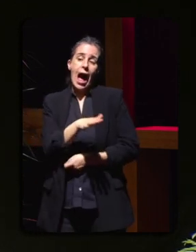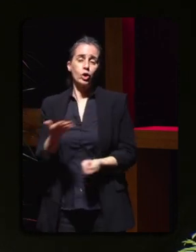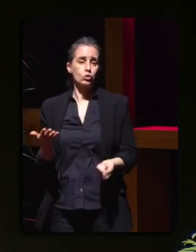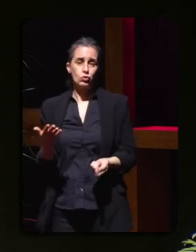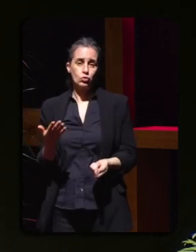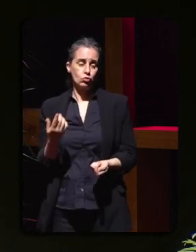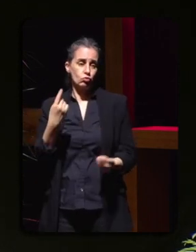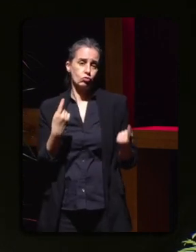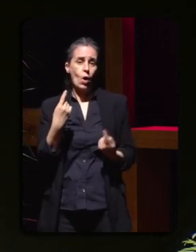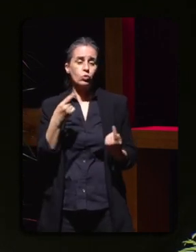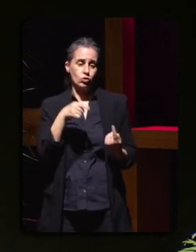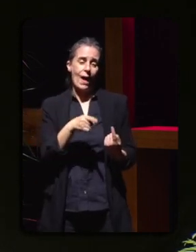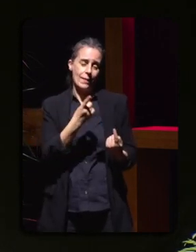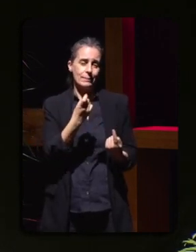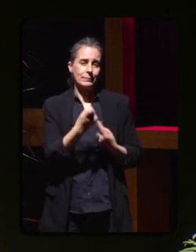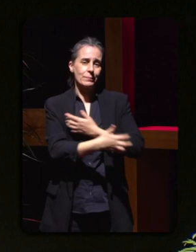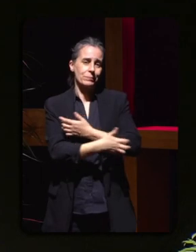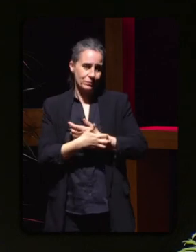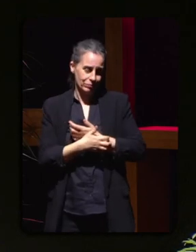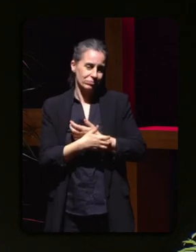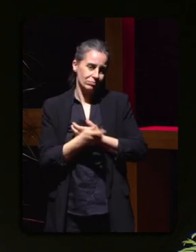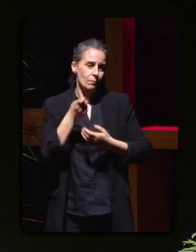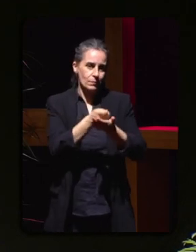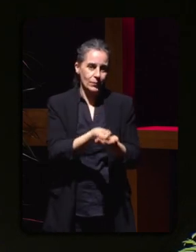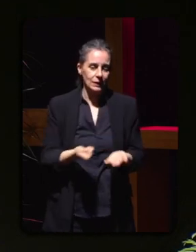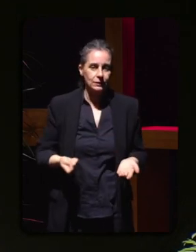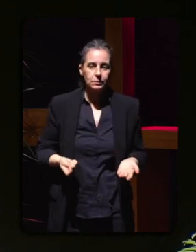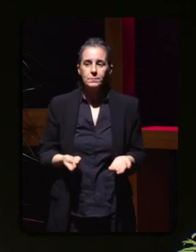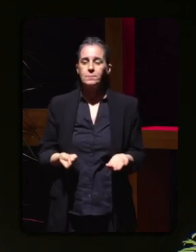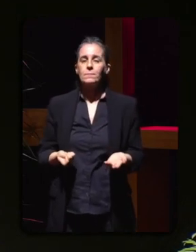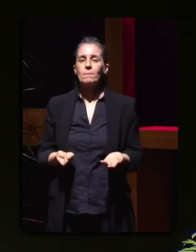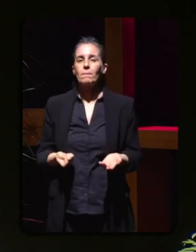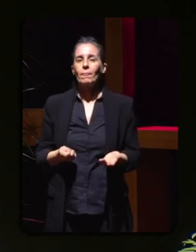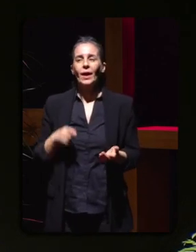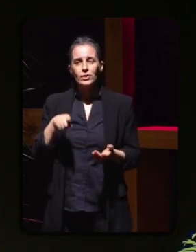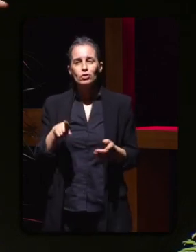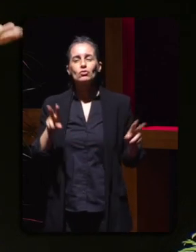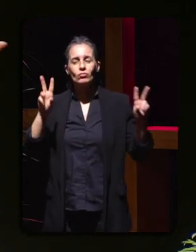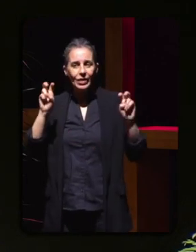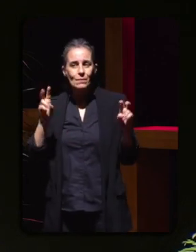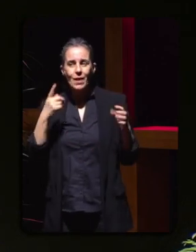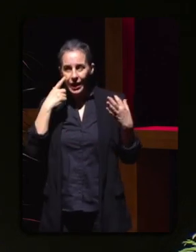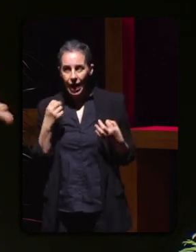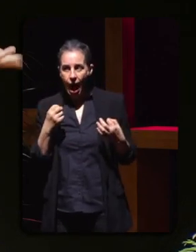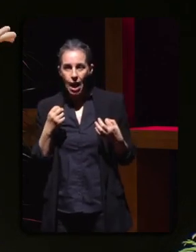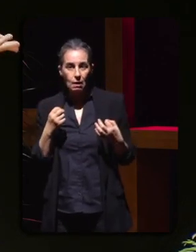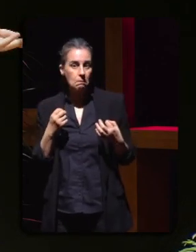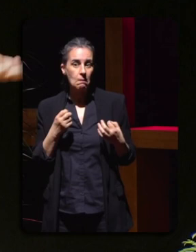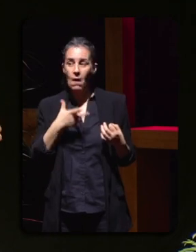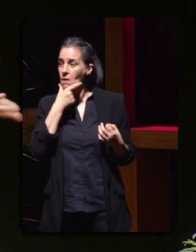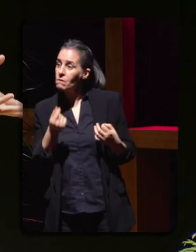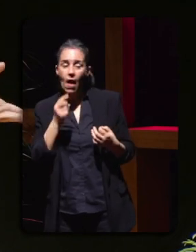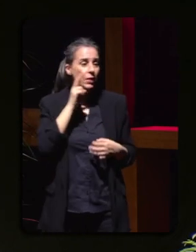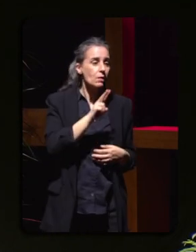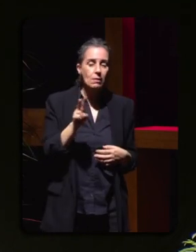chicas necesitan más los mil pavos y todo esto viene Fíjate que a que no es un tema que veáis nadie está